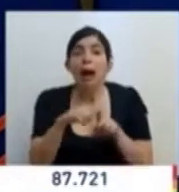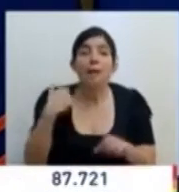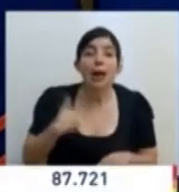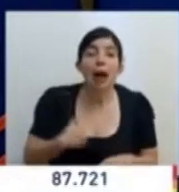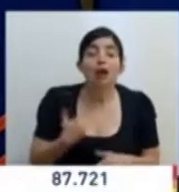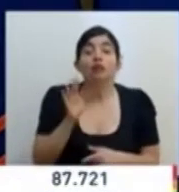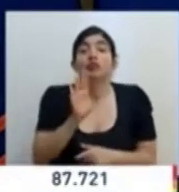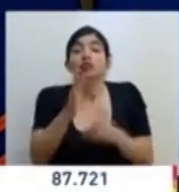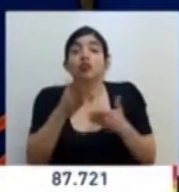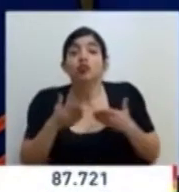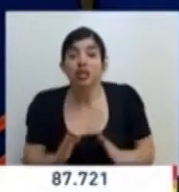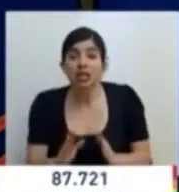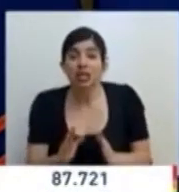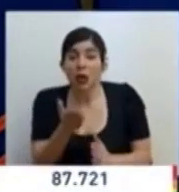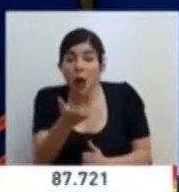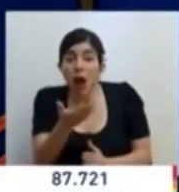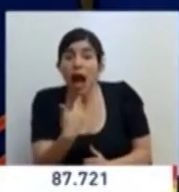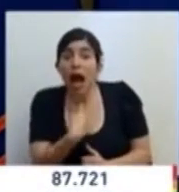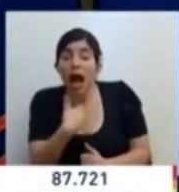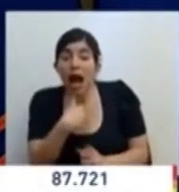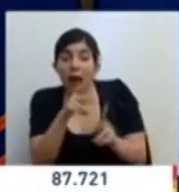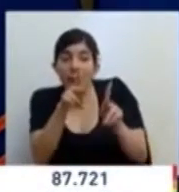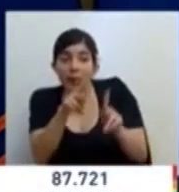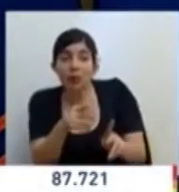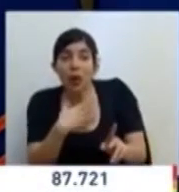nuestro hijo, que tiene factores de riesgo